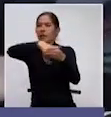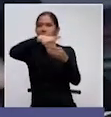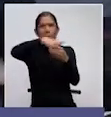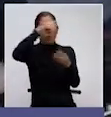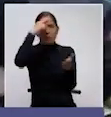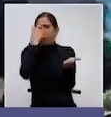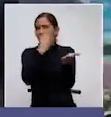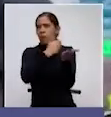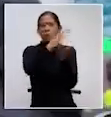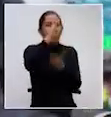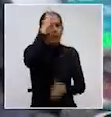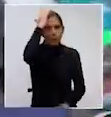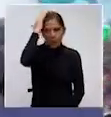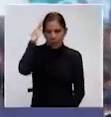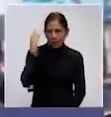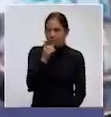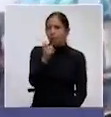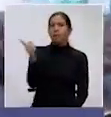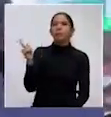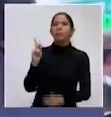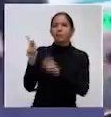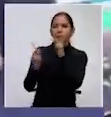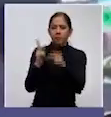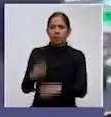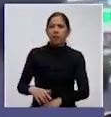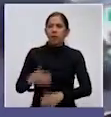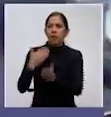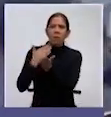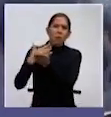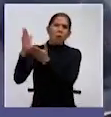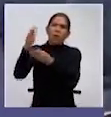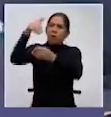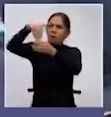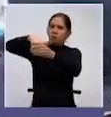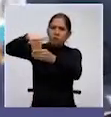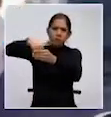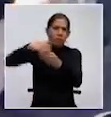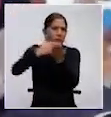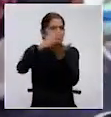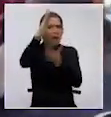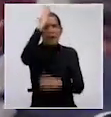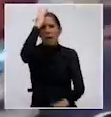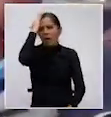¡Revocatorio! ¡Ya queremos que se vaya esa caída alcaldesa! ¡Que se vaya!